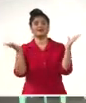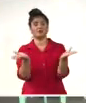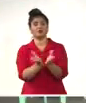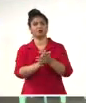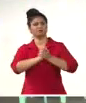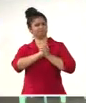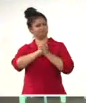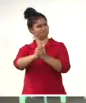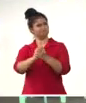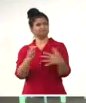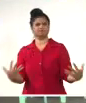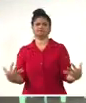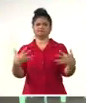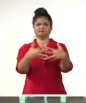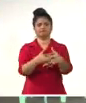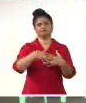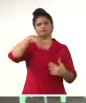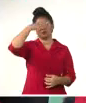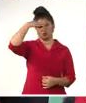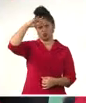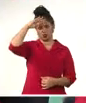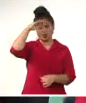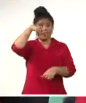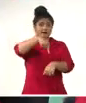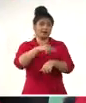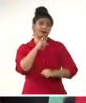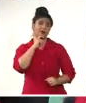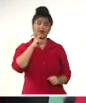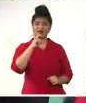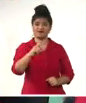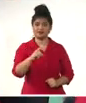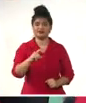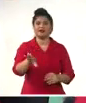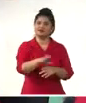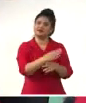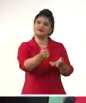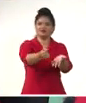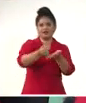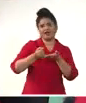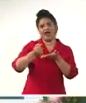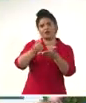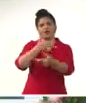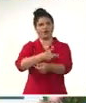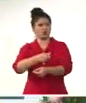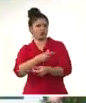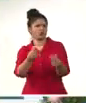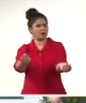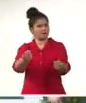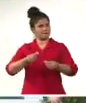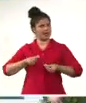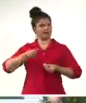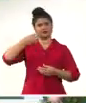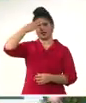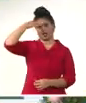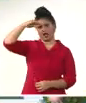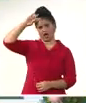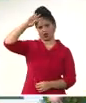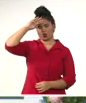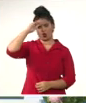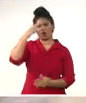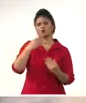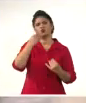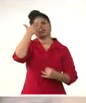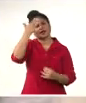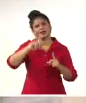aún en las asfixiantes condiciones de una economía de guerra, seguirá dando oportunidades para la realización personal y colectiva de sus